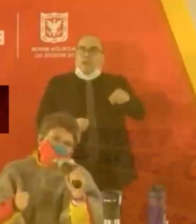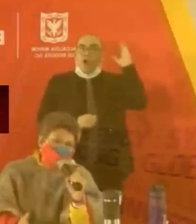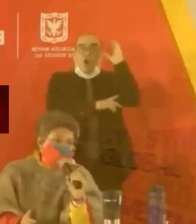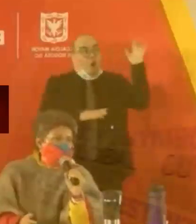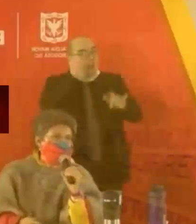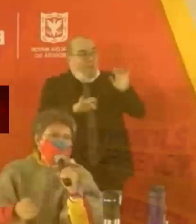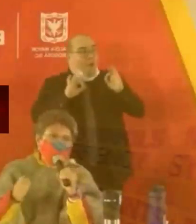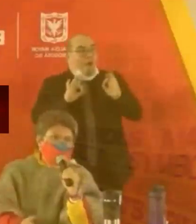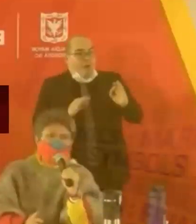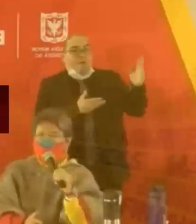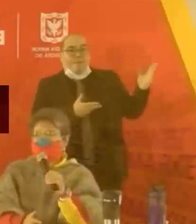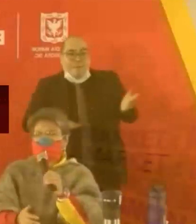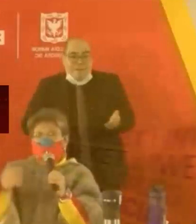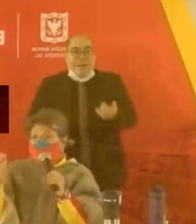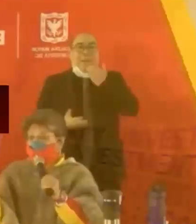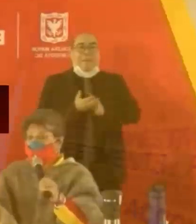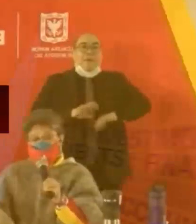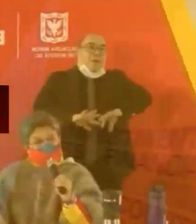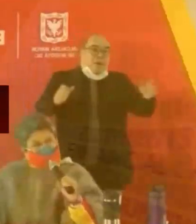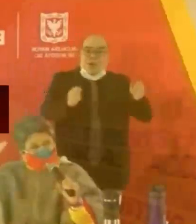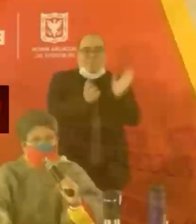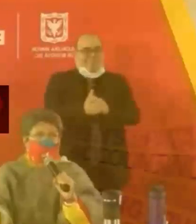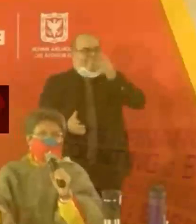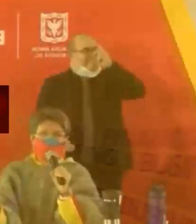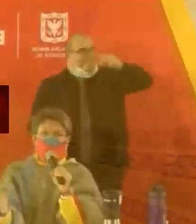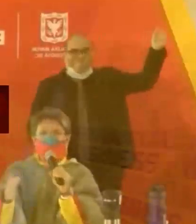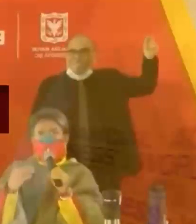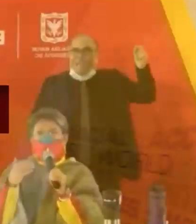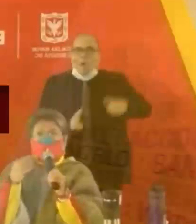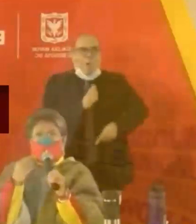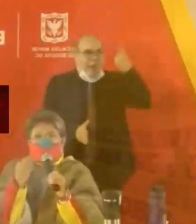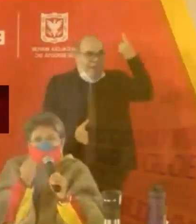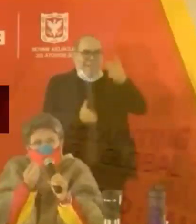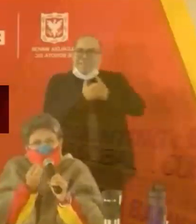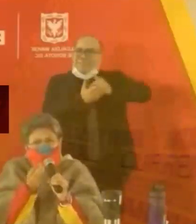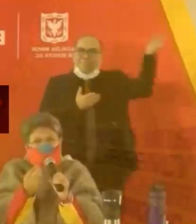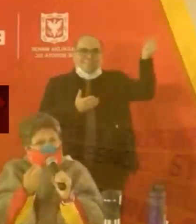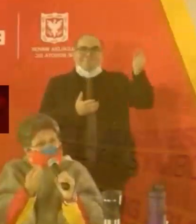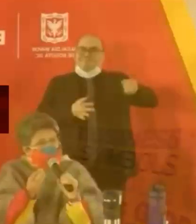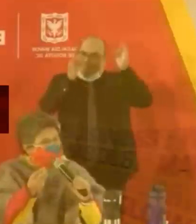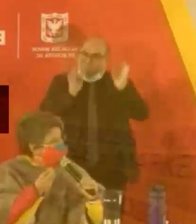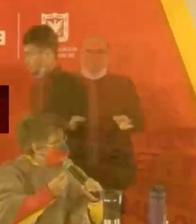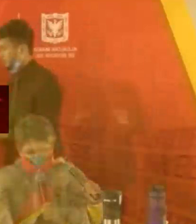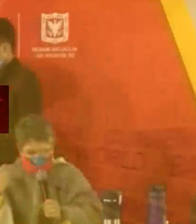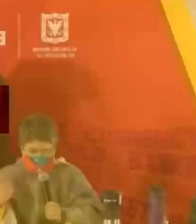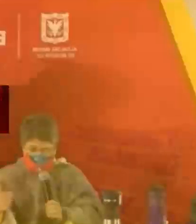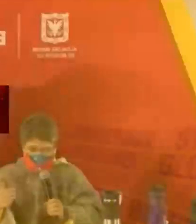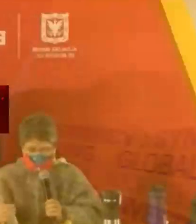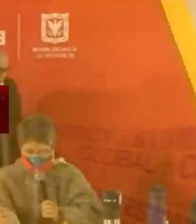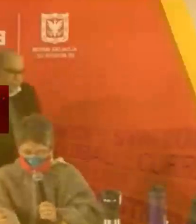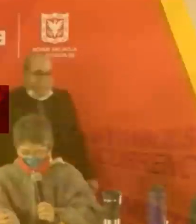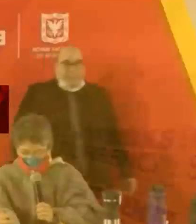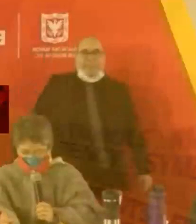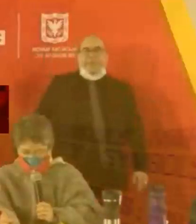de derecha que también de forma muy variada han apelado como argumento a la xenofobia? Yo quisiera saber qué otros ejemplos de personas no